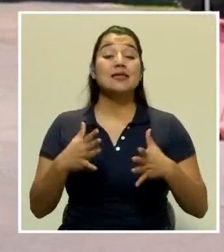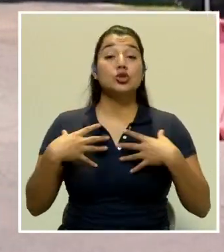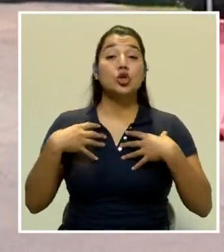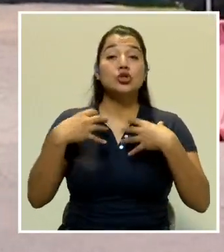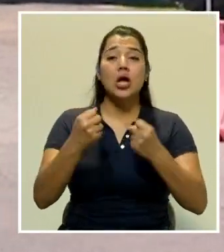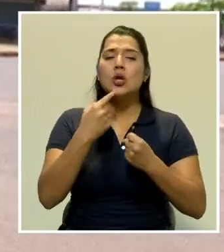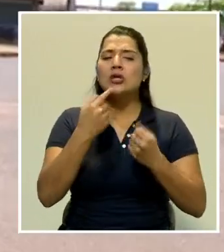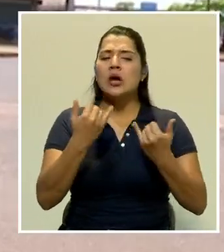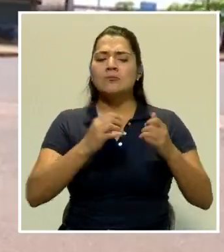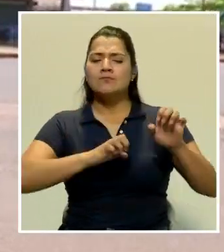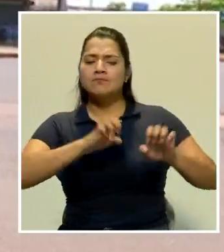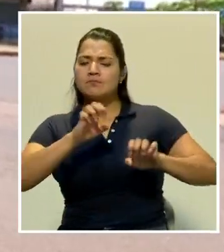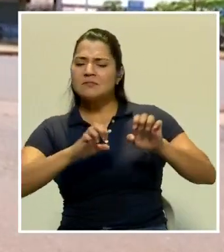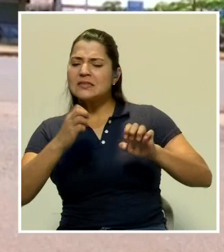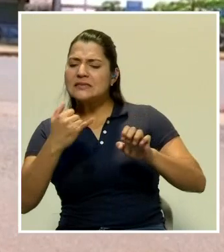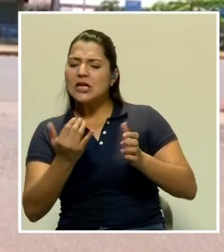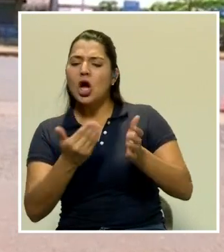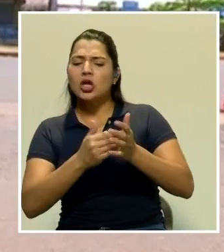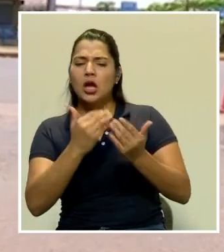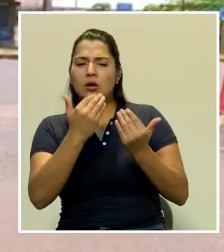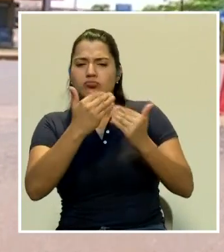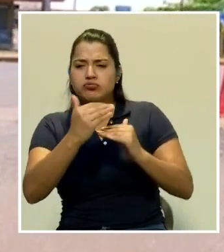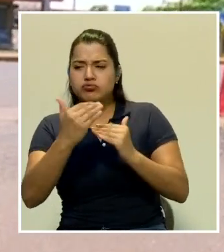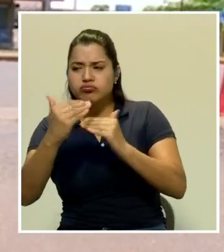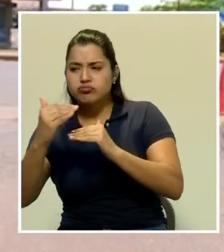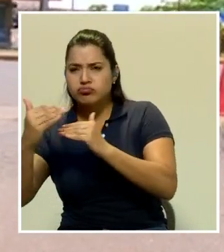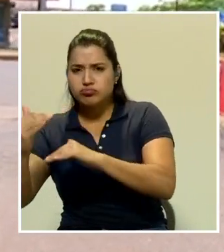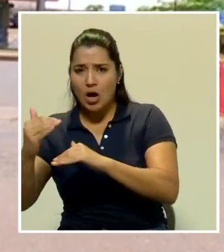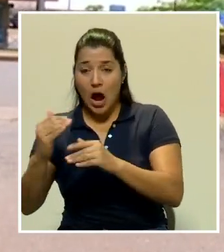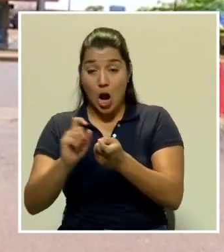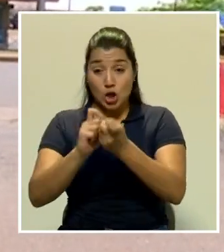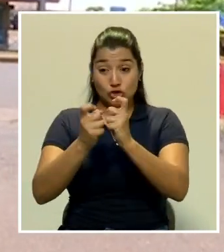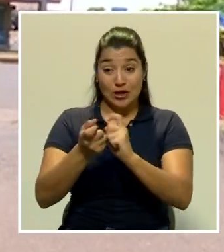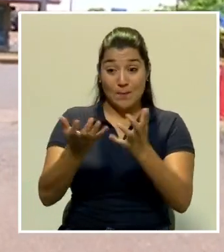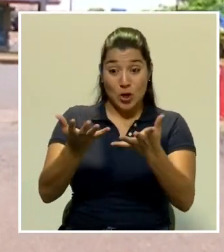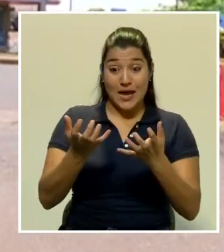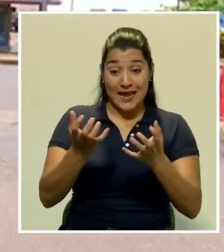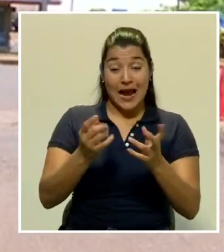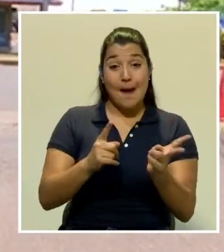valora realizar restricciones a las nuevas medidas que se implementarán a partir